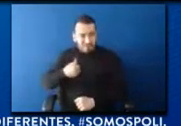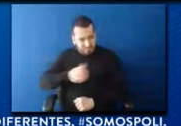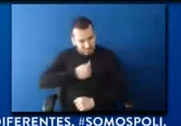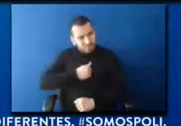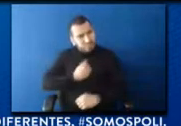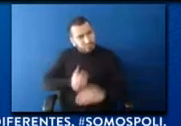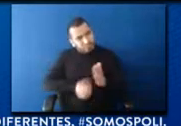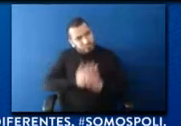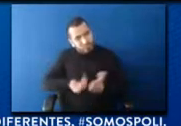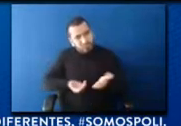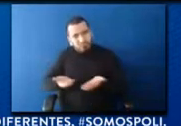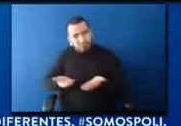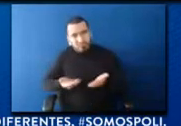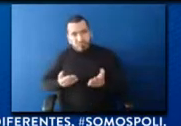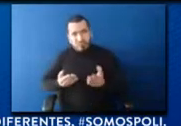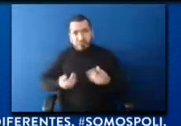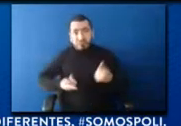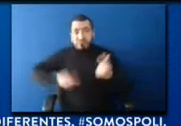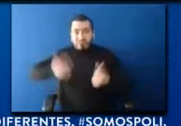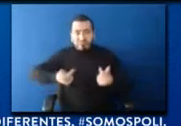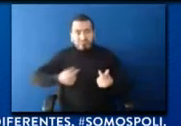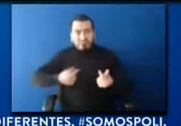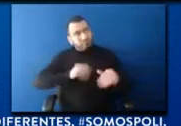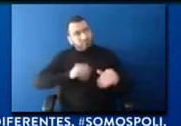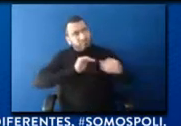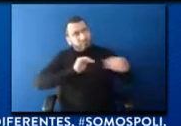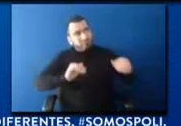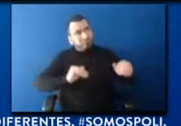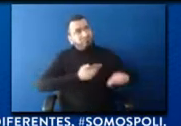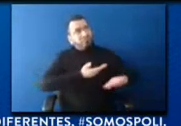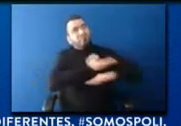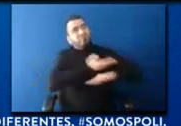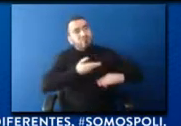Toda esa transformación digital para nosotros ha sido una